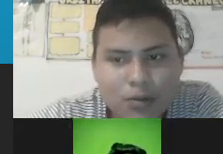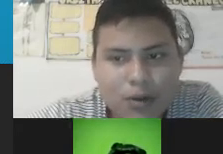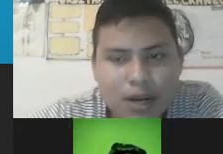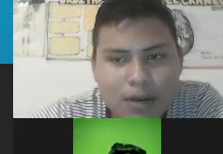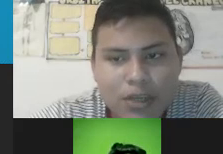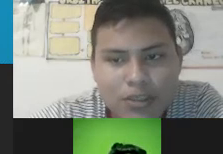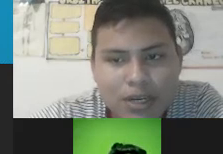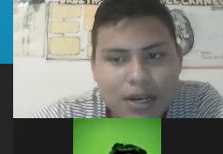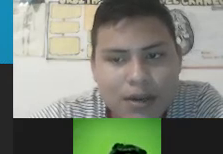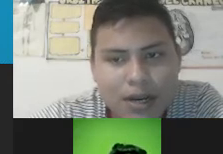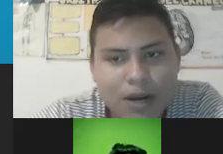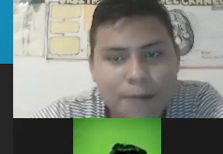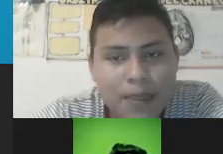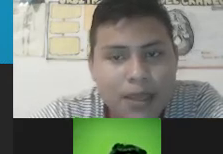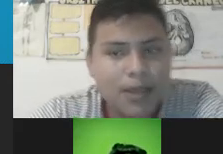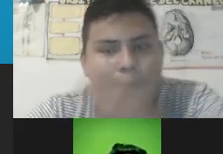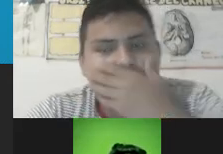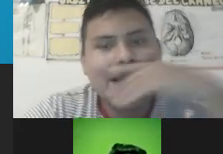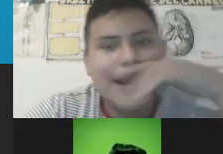largos, huesos irregular.